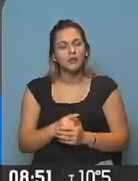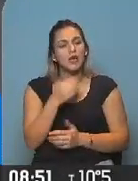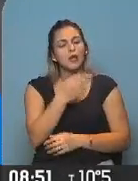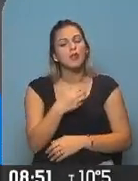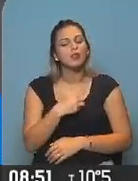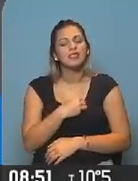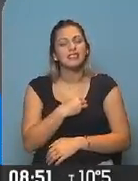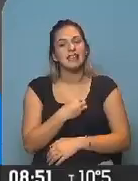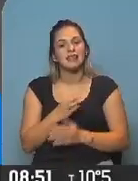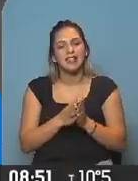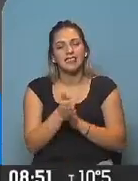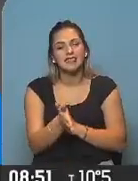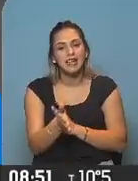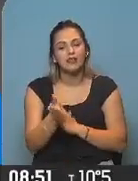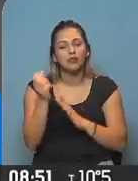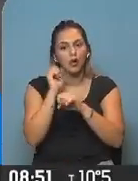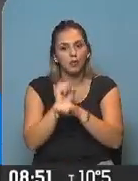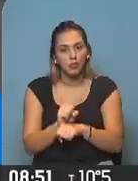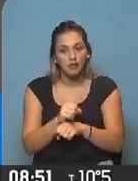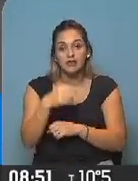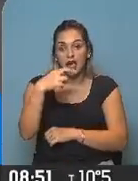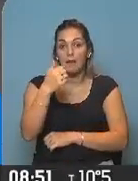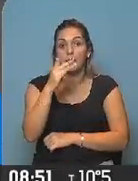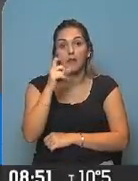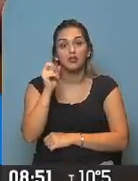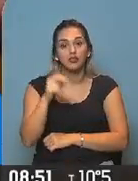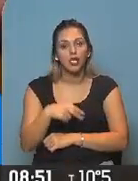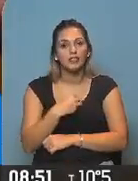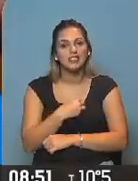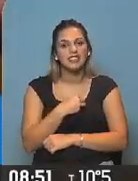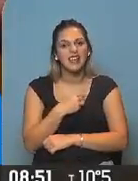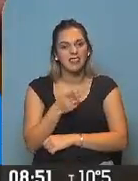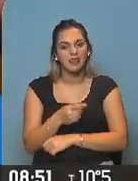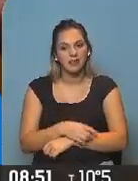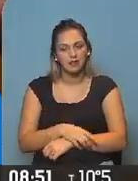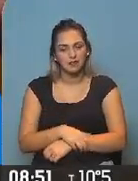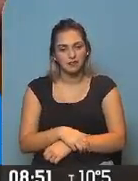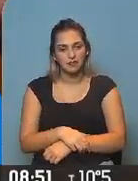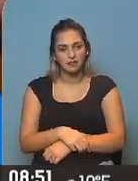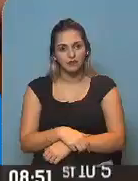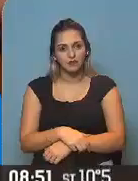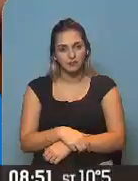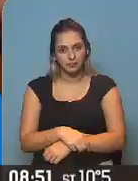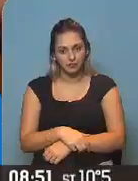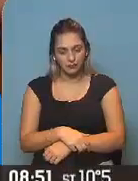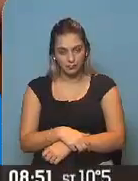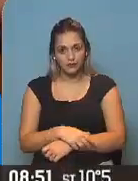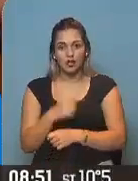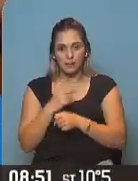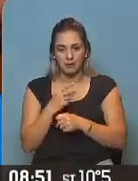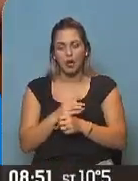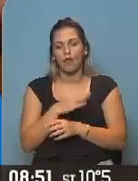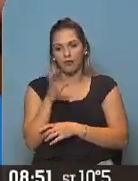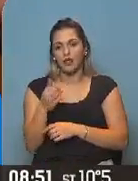director entrando a un pabellón de máxima seguridad, estando vos también en el pabellón? Bueno, yo primero fui a hablar con los